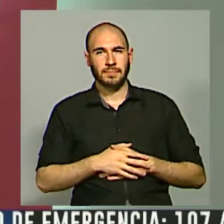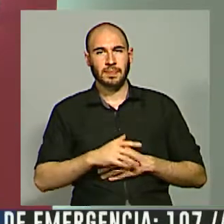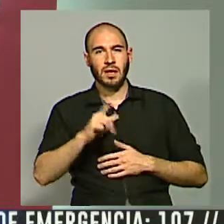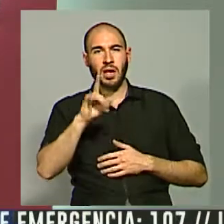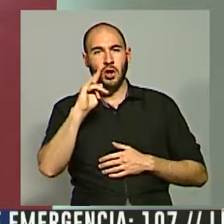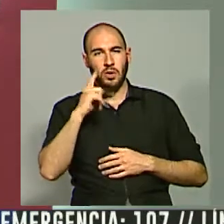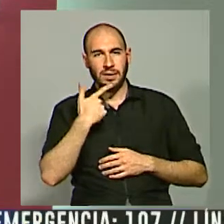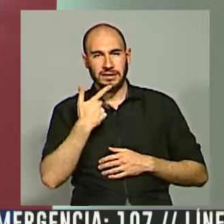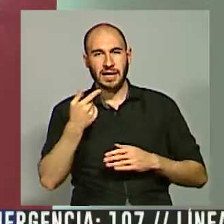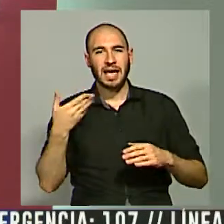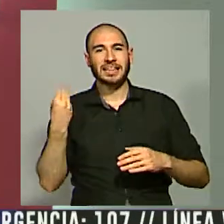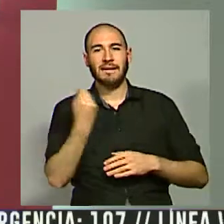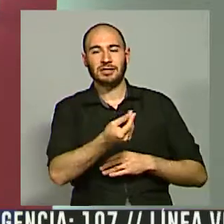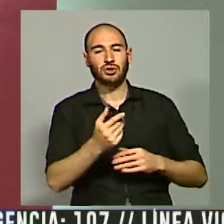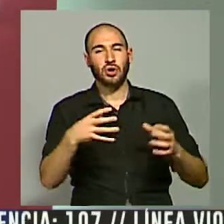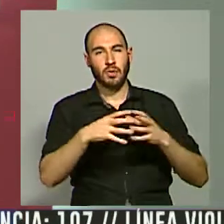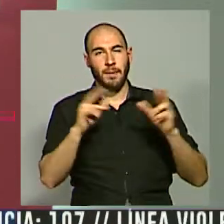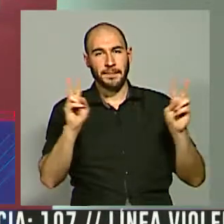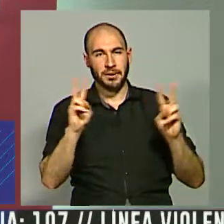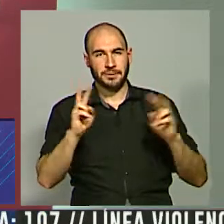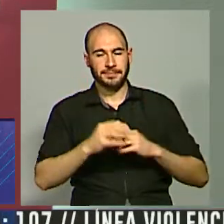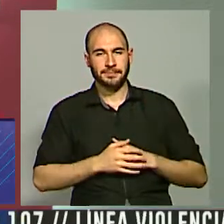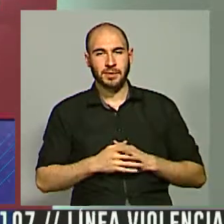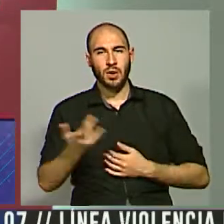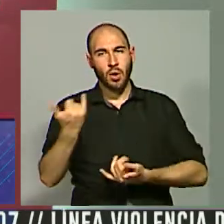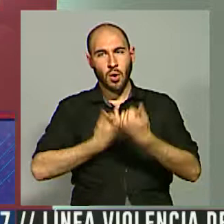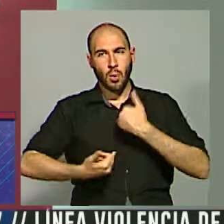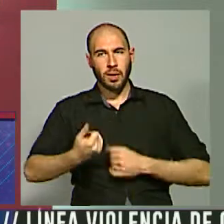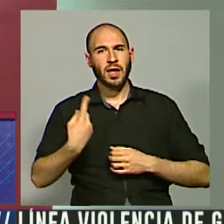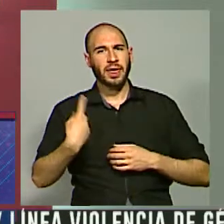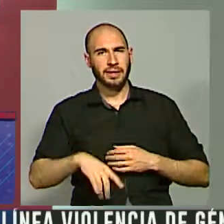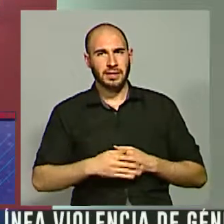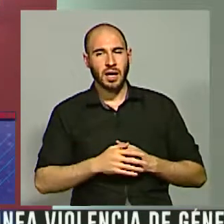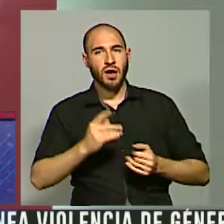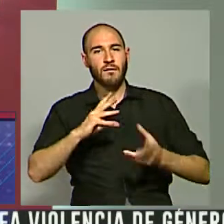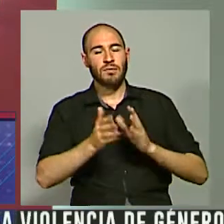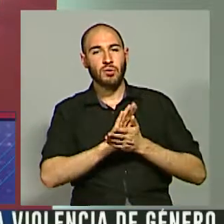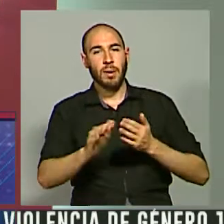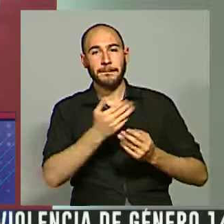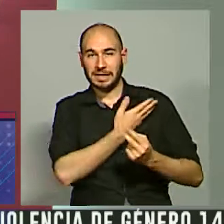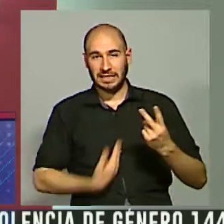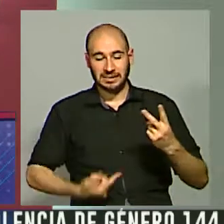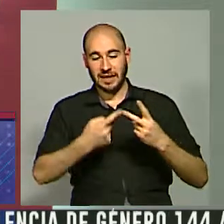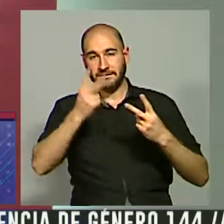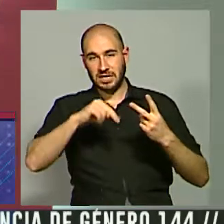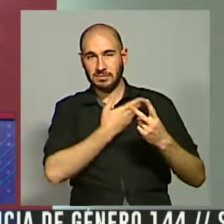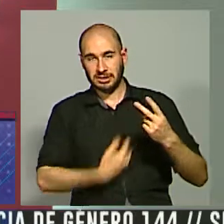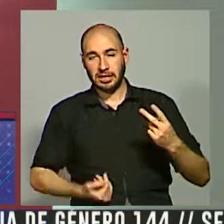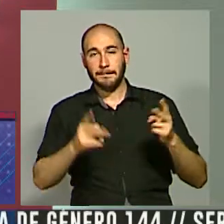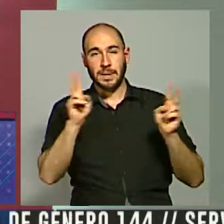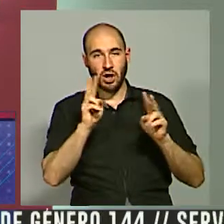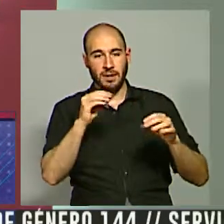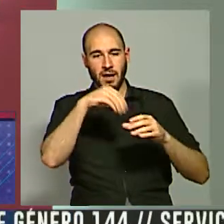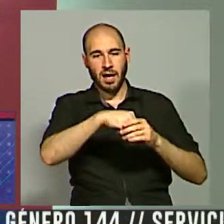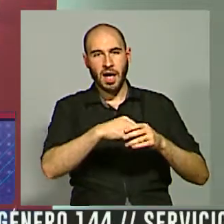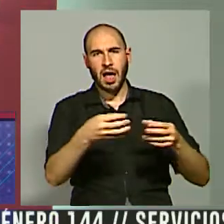Luis Barrio Nuevo, el interventor del Partido Justicialista, hablando que la nueva fórmula presidencial en el caso del peronismo va a